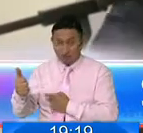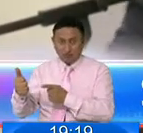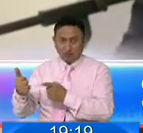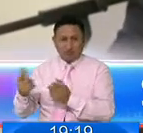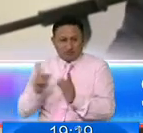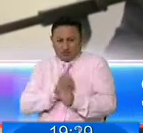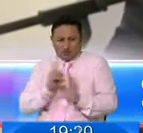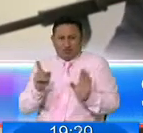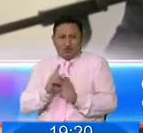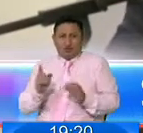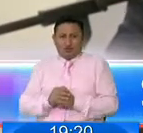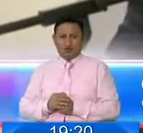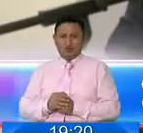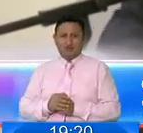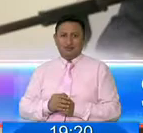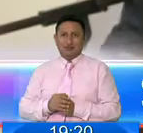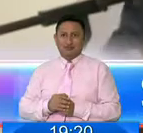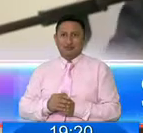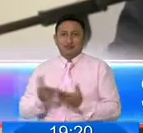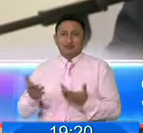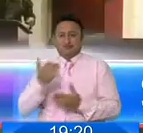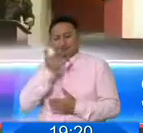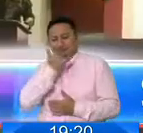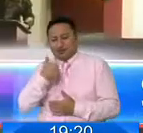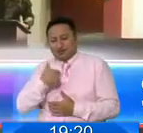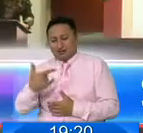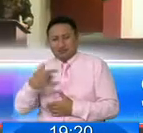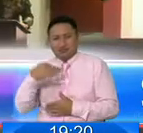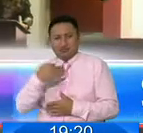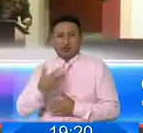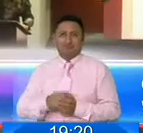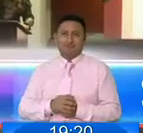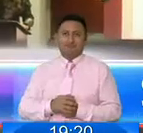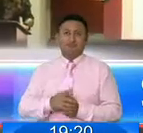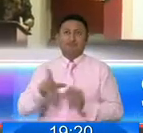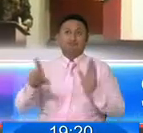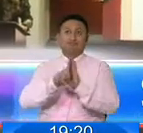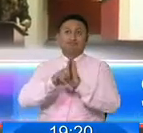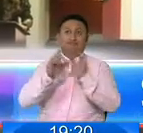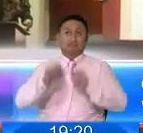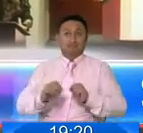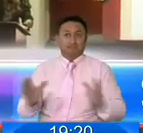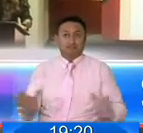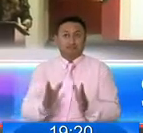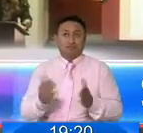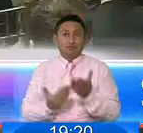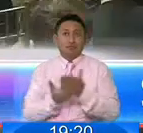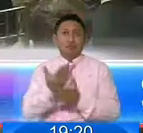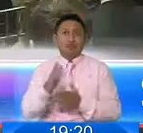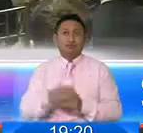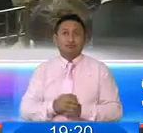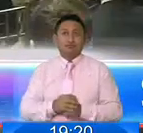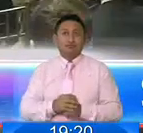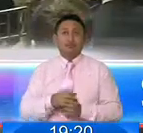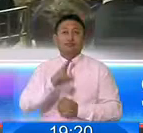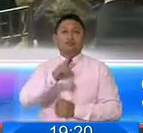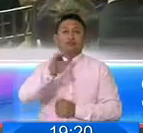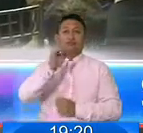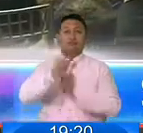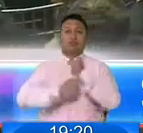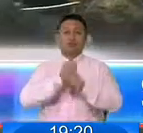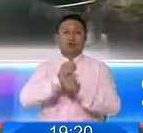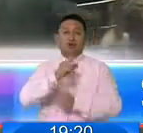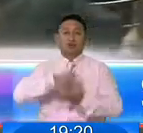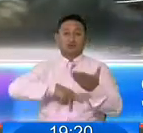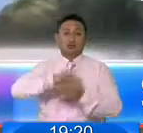no. Nos equivocamos. Que la ley ofrece varios incentivos para las nuevas inversiones. Hasta 20 años del no pago